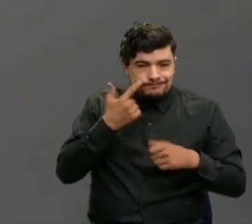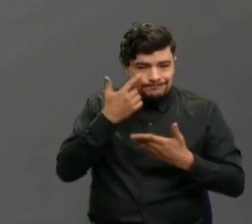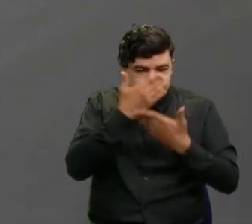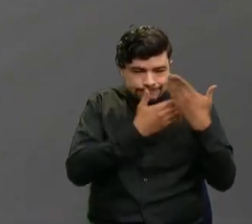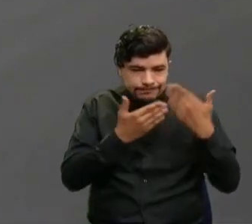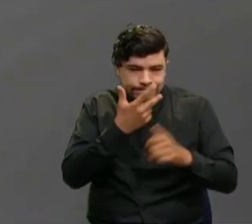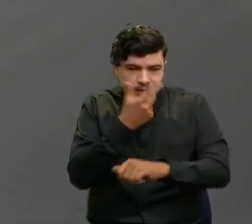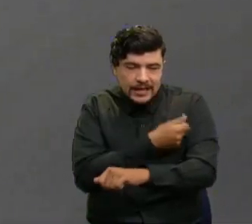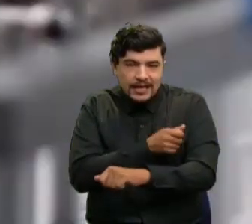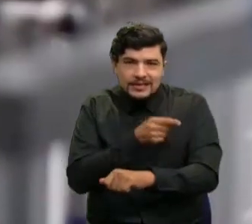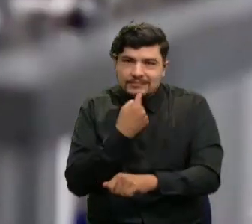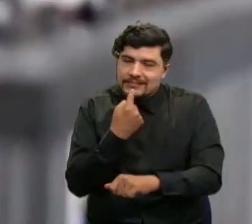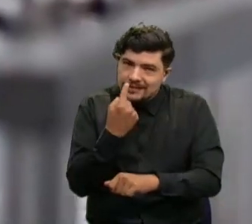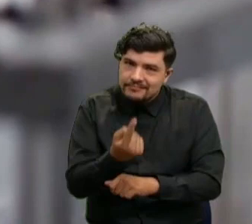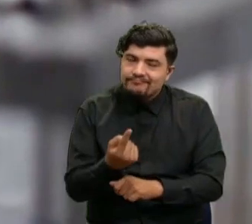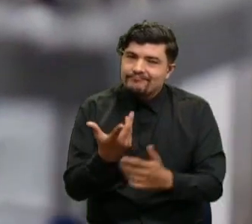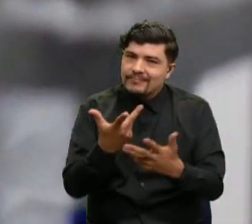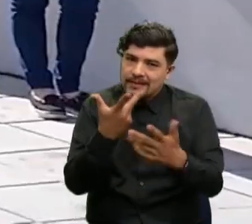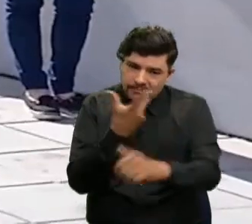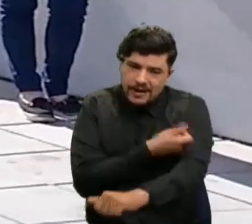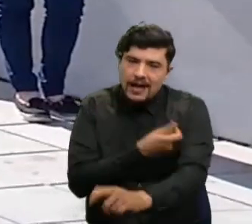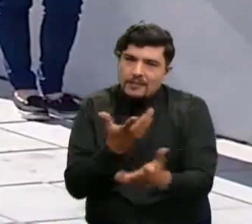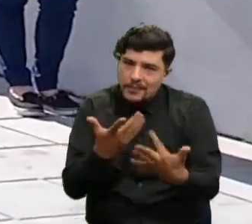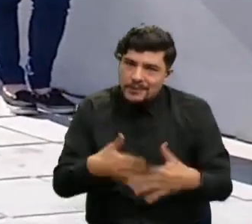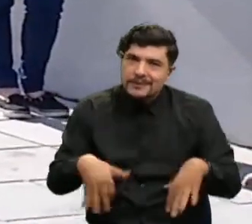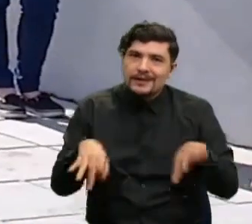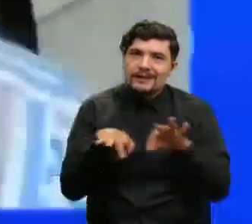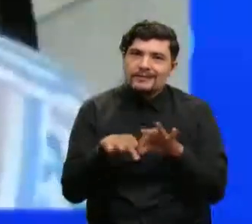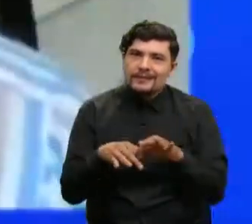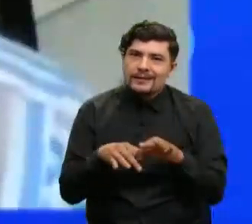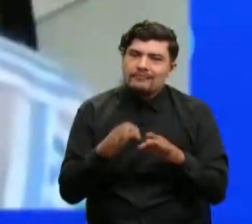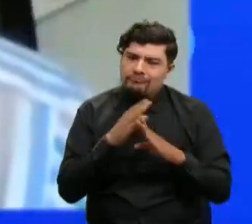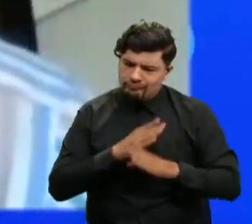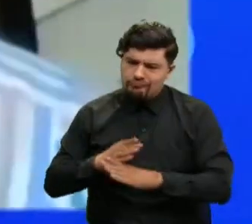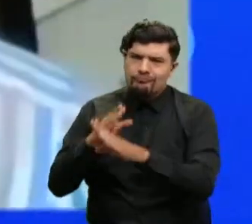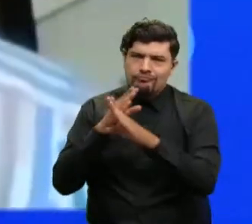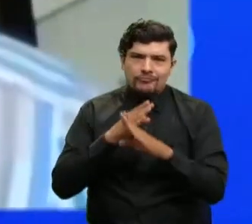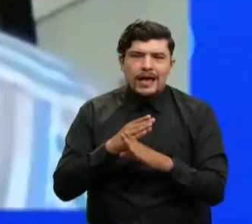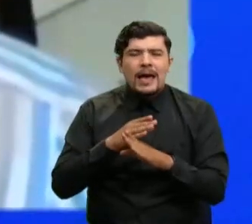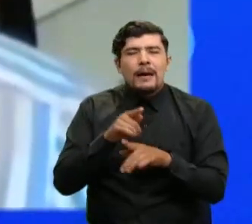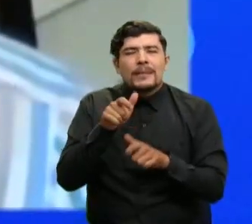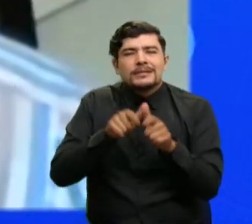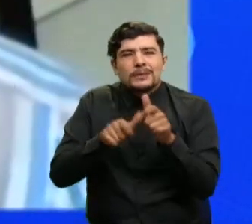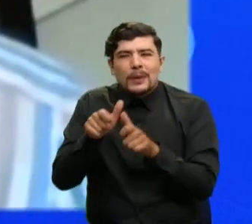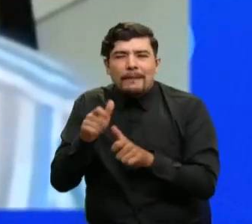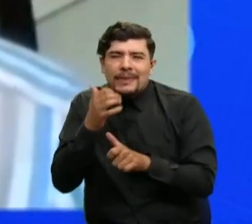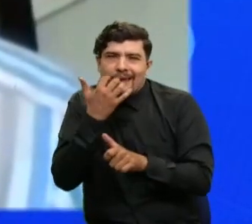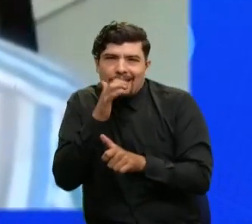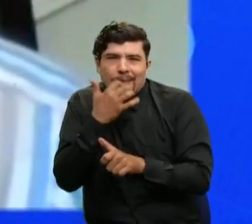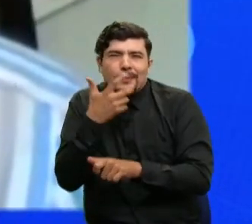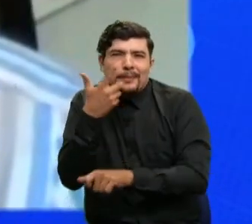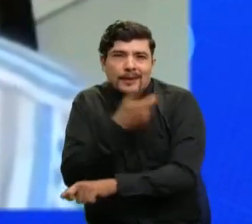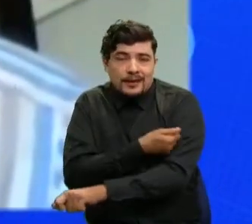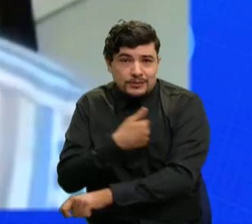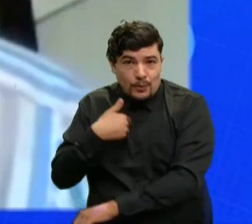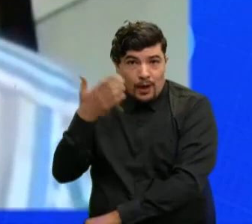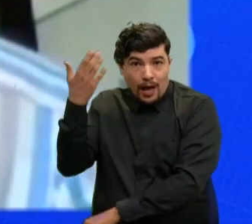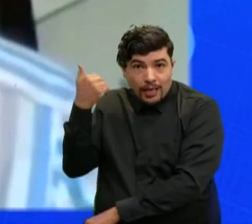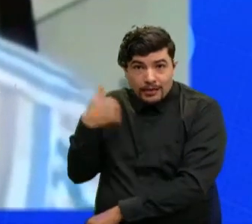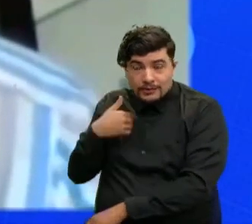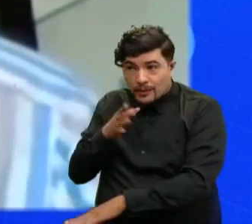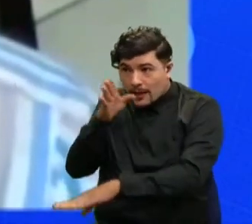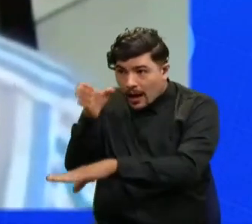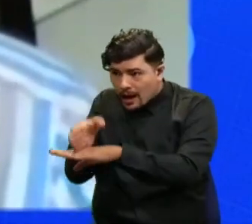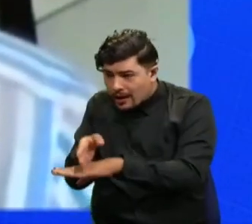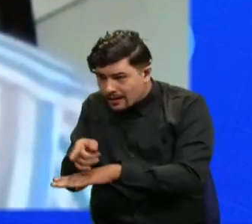importante, es seguro. Y obviamente la gente a veces le tiene miedo al pinchazo. En algunos puestos que he ido estos días, pues la